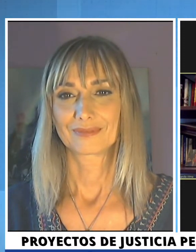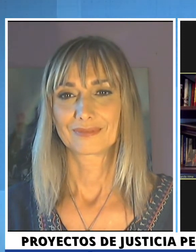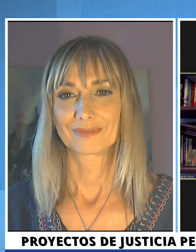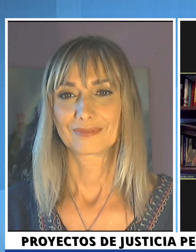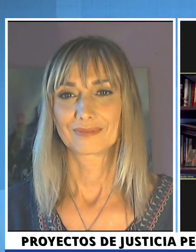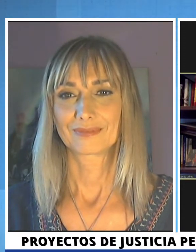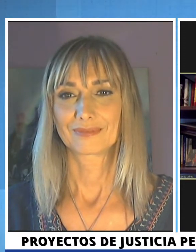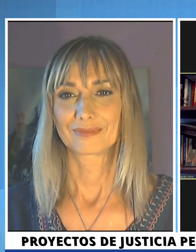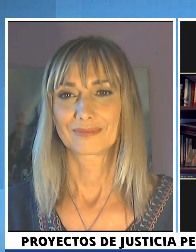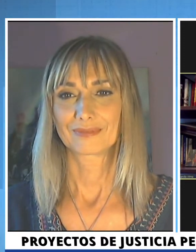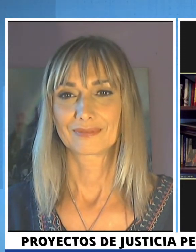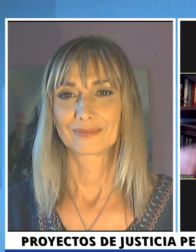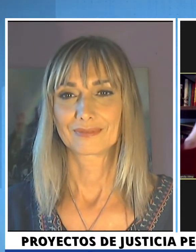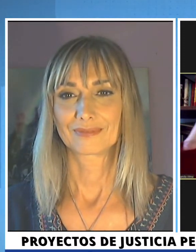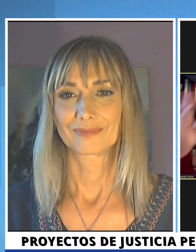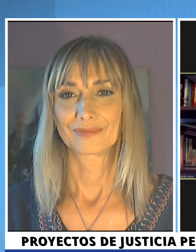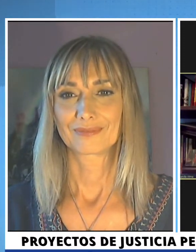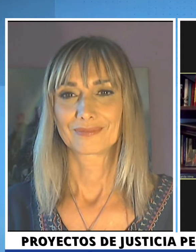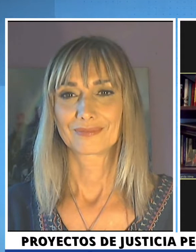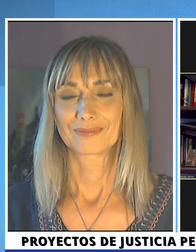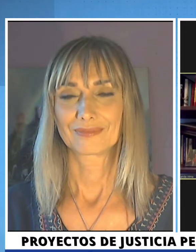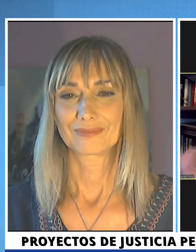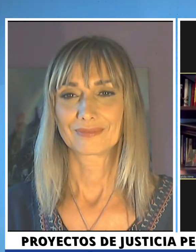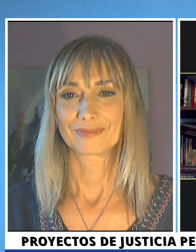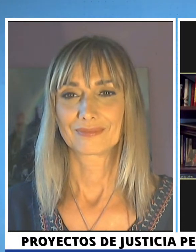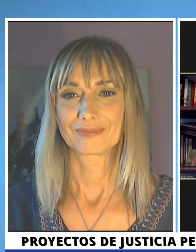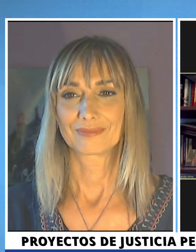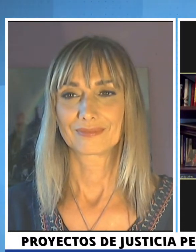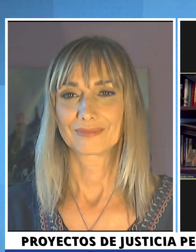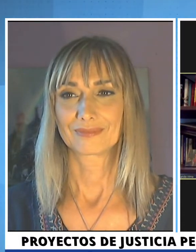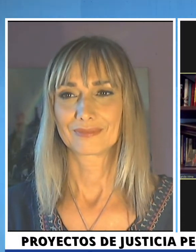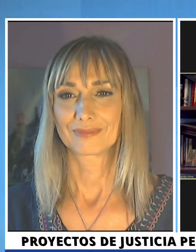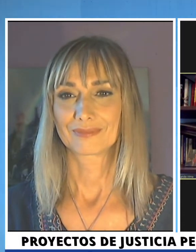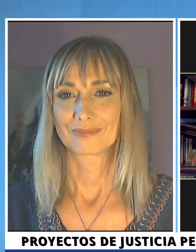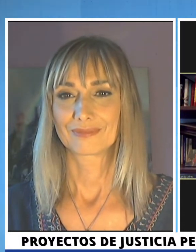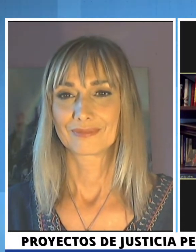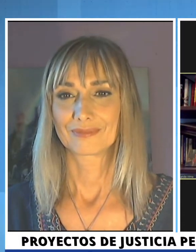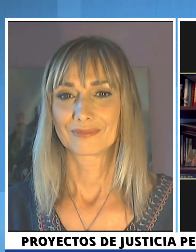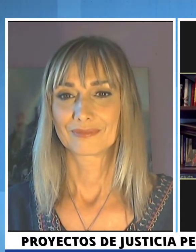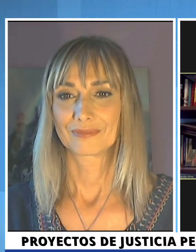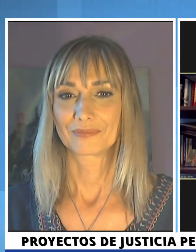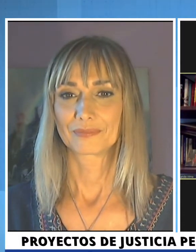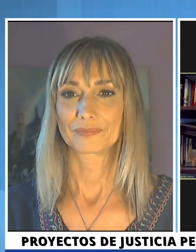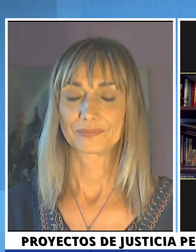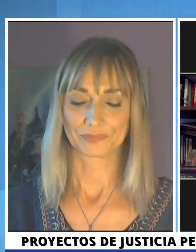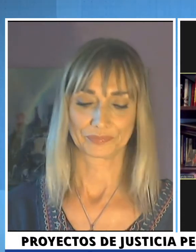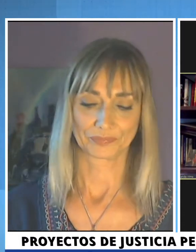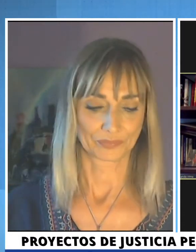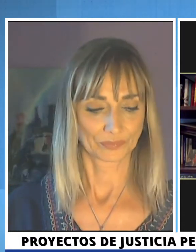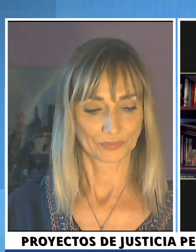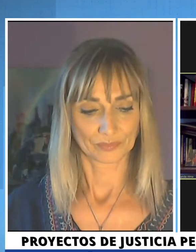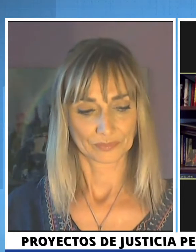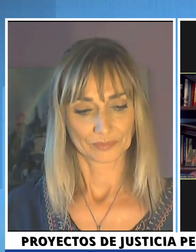más de 15.000, así que bueno, ha habido una gran trayectoria de debate de qué hacer con la violencia de género. Por eso también Argentina, más allá de que la